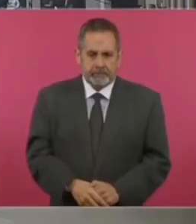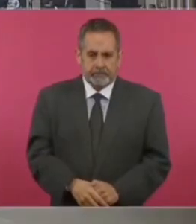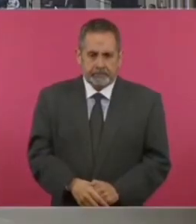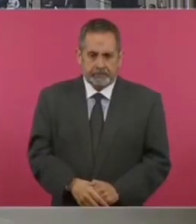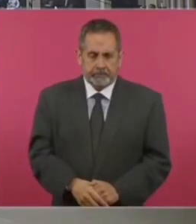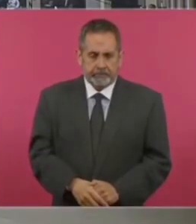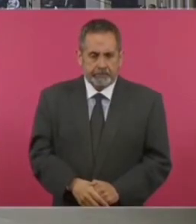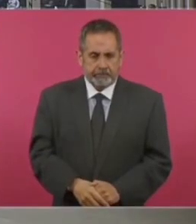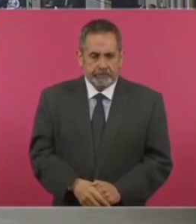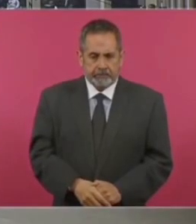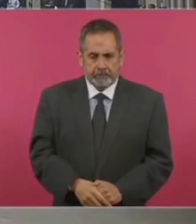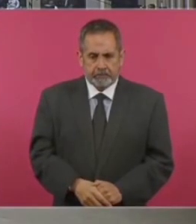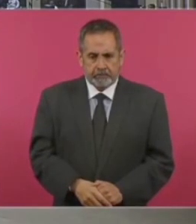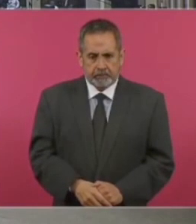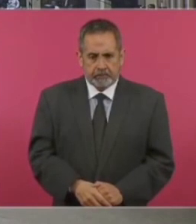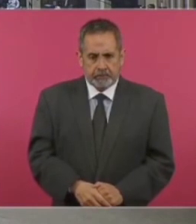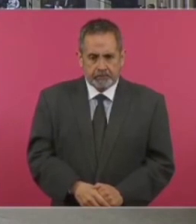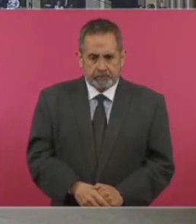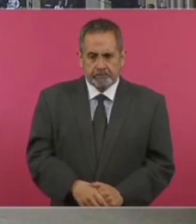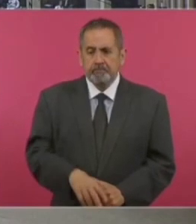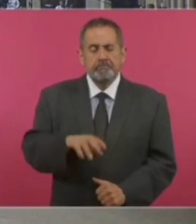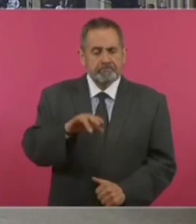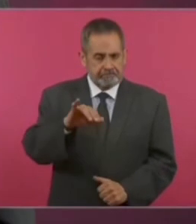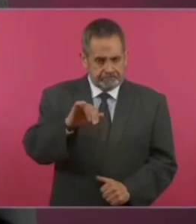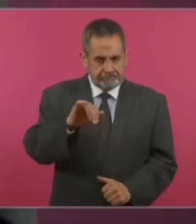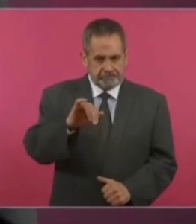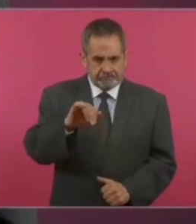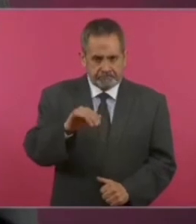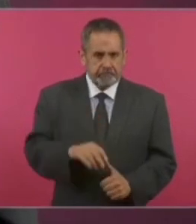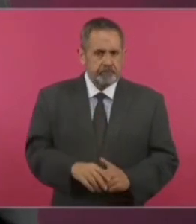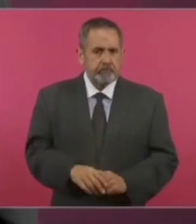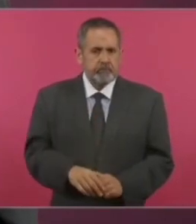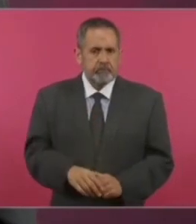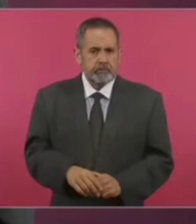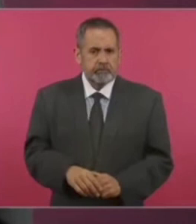Sí, nos informó la